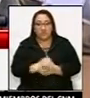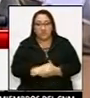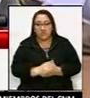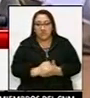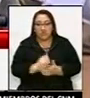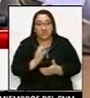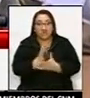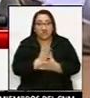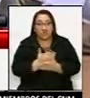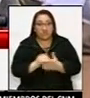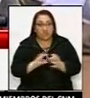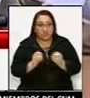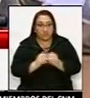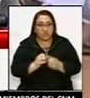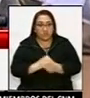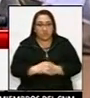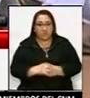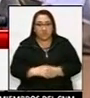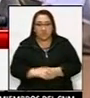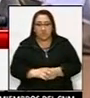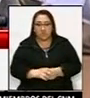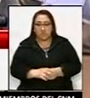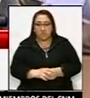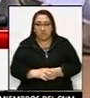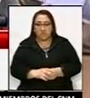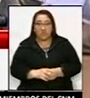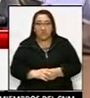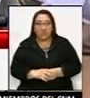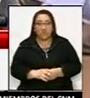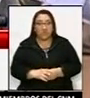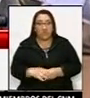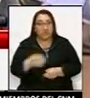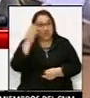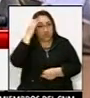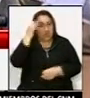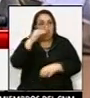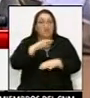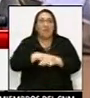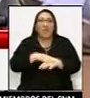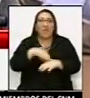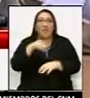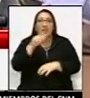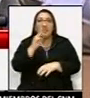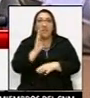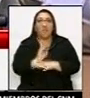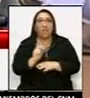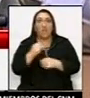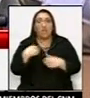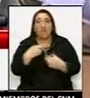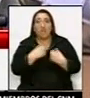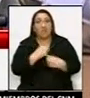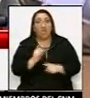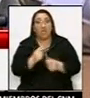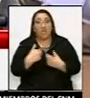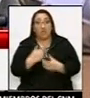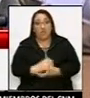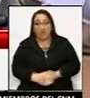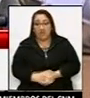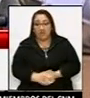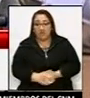se reparte proporcionalmente, ustedes saben que Madre de Dios no tendría un solo representante. No tendría.